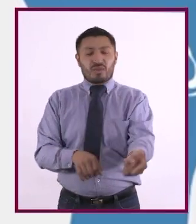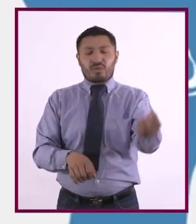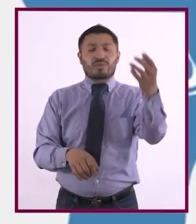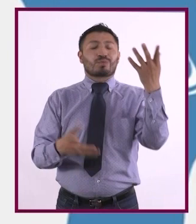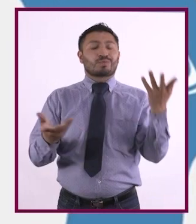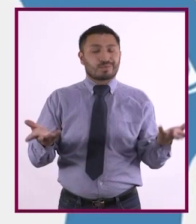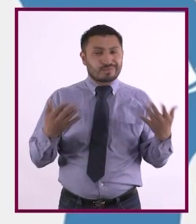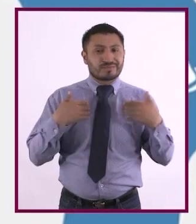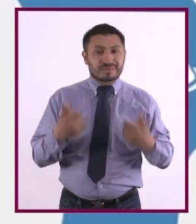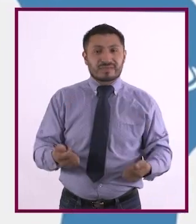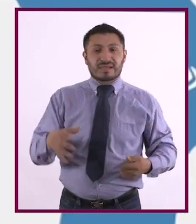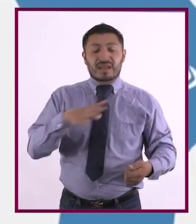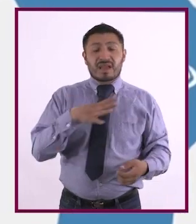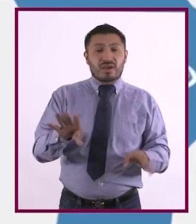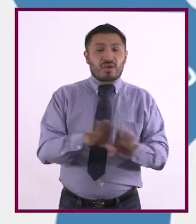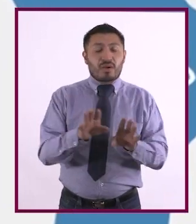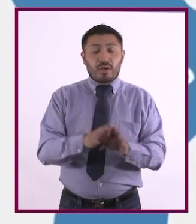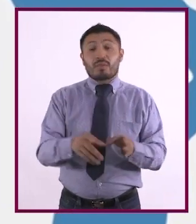una manifestación